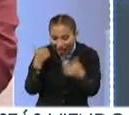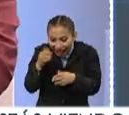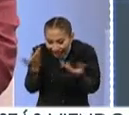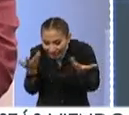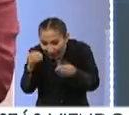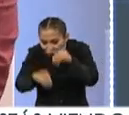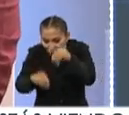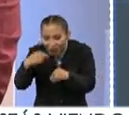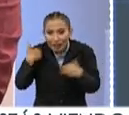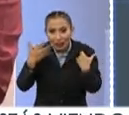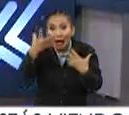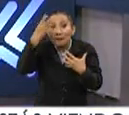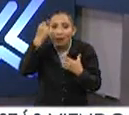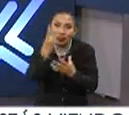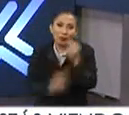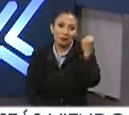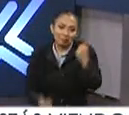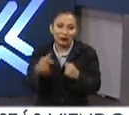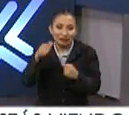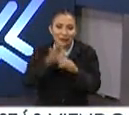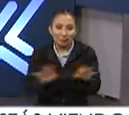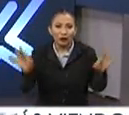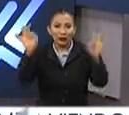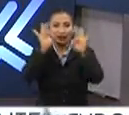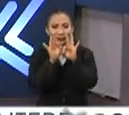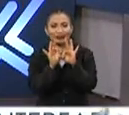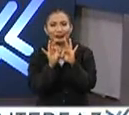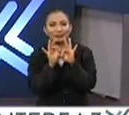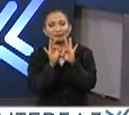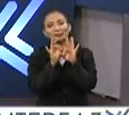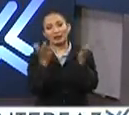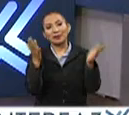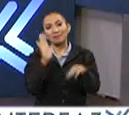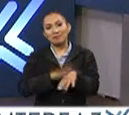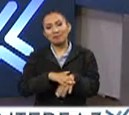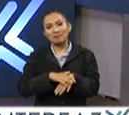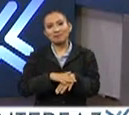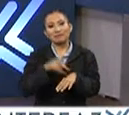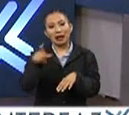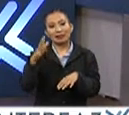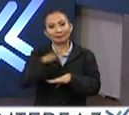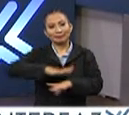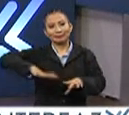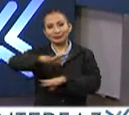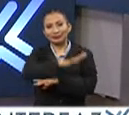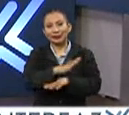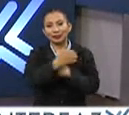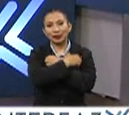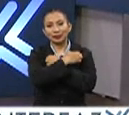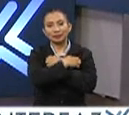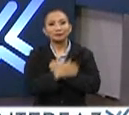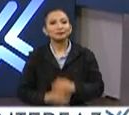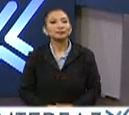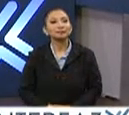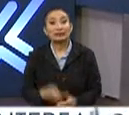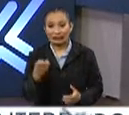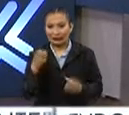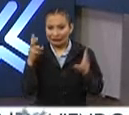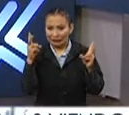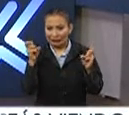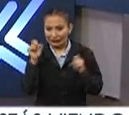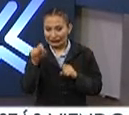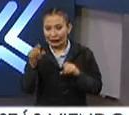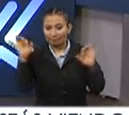y a la vez de que se divierten, aprenden. Entonces, claro, eso creo que es sumamente importante y sobre todo en este ámbito de la educación. Bueno, pues con este tipo